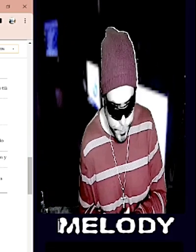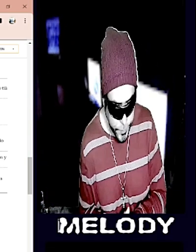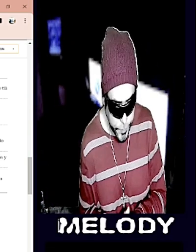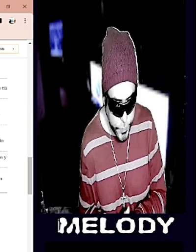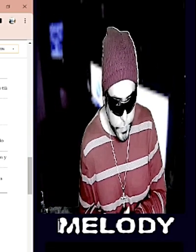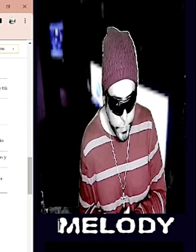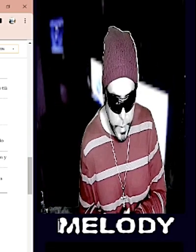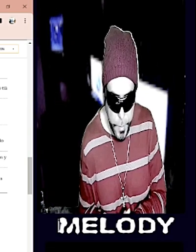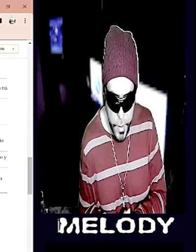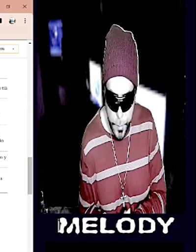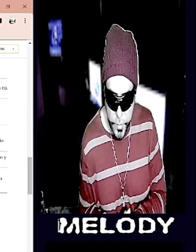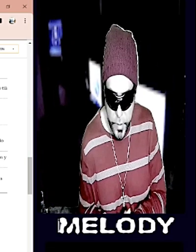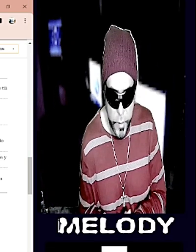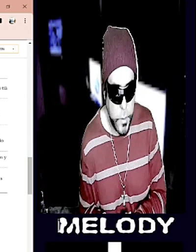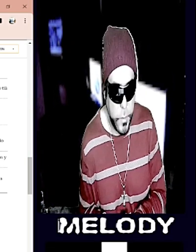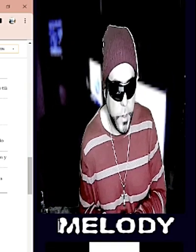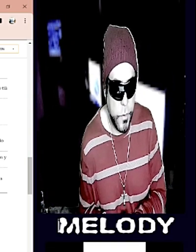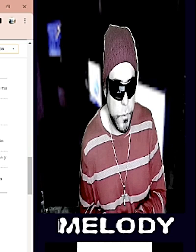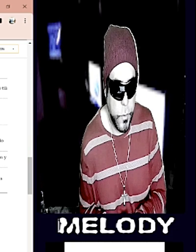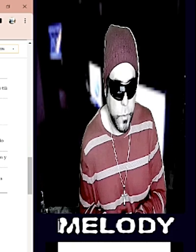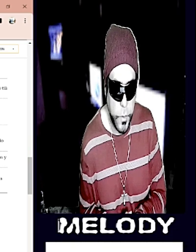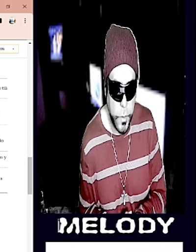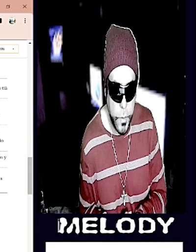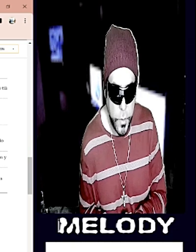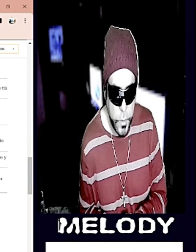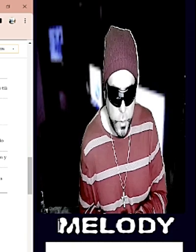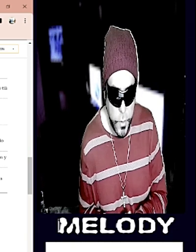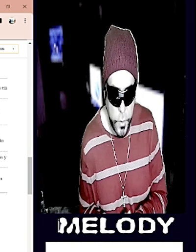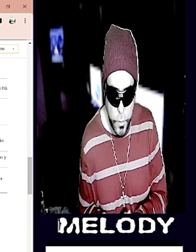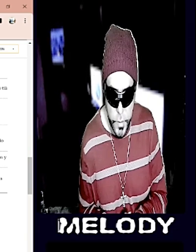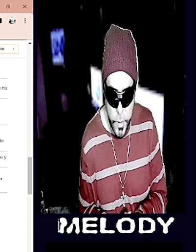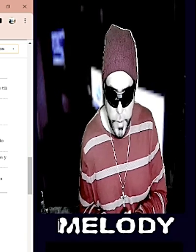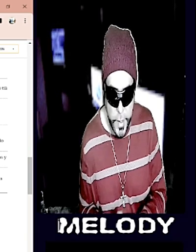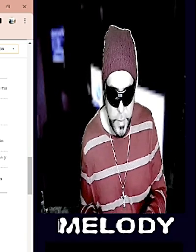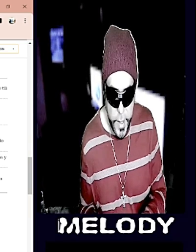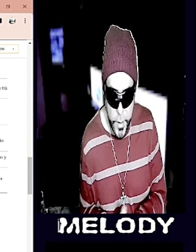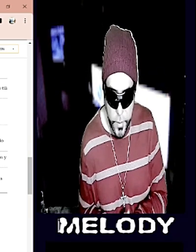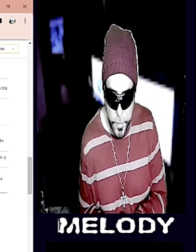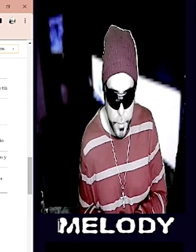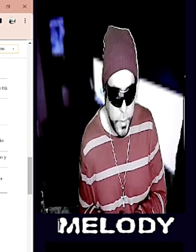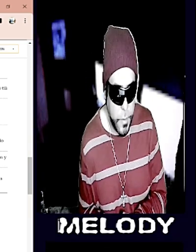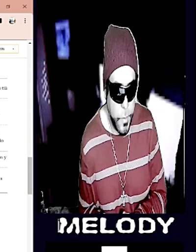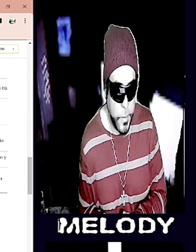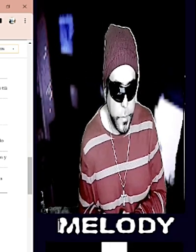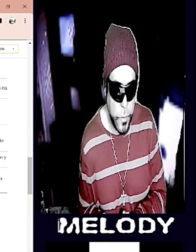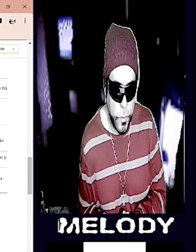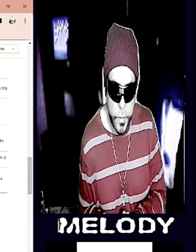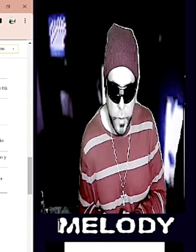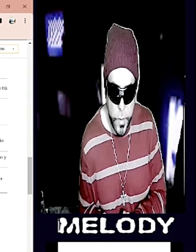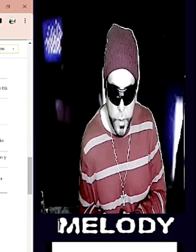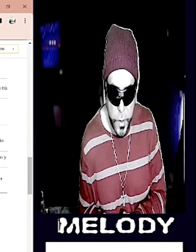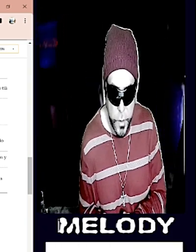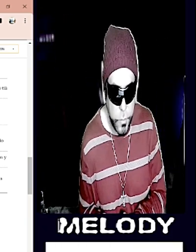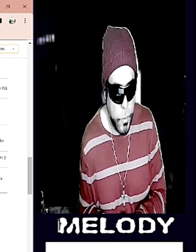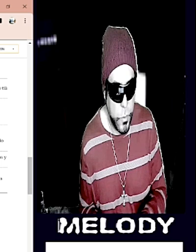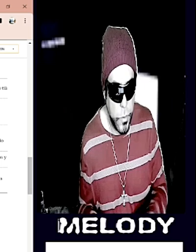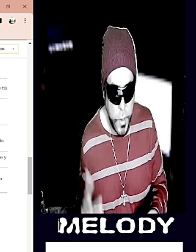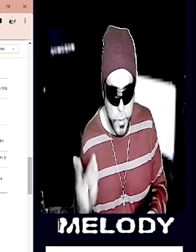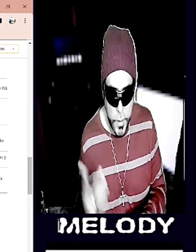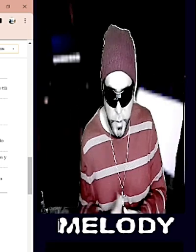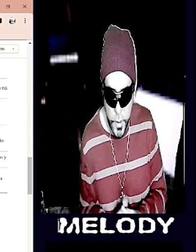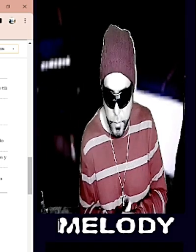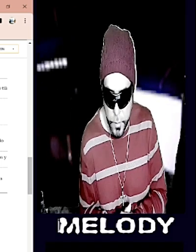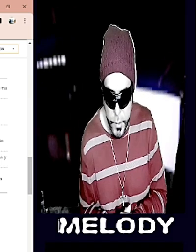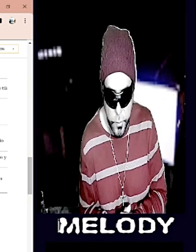Rodríguez pero pues el ua se ve que no no sabe cantar no por como que ese video haber tardado un